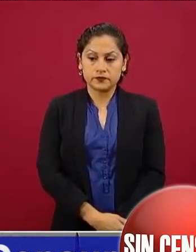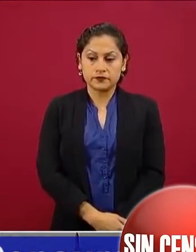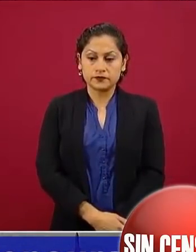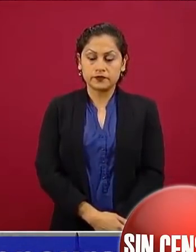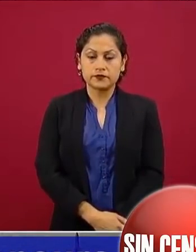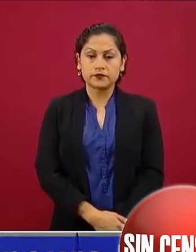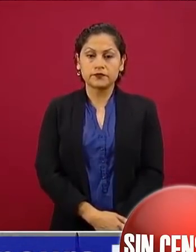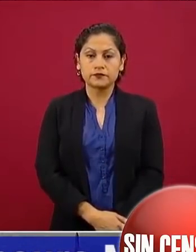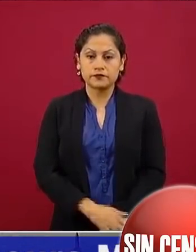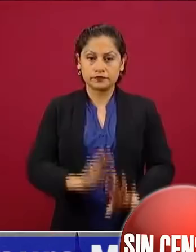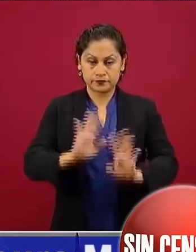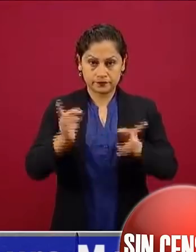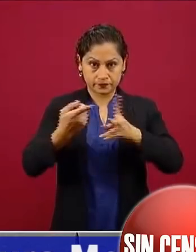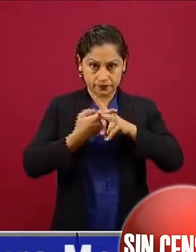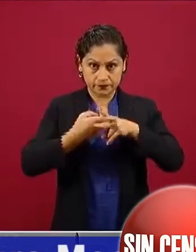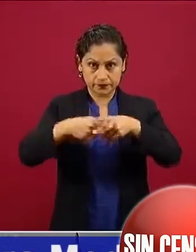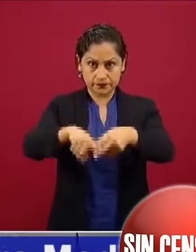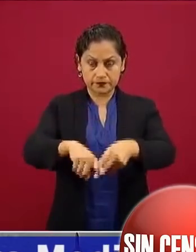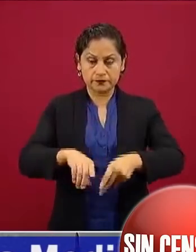Empezamos.